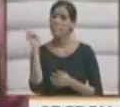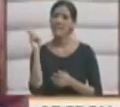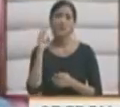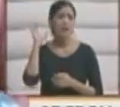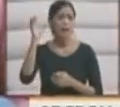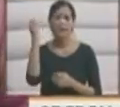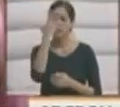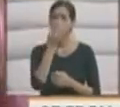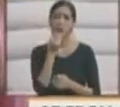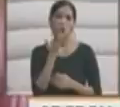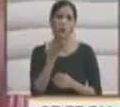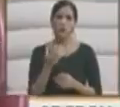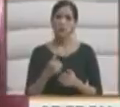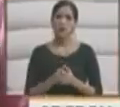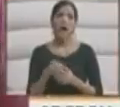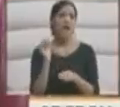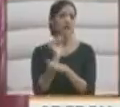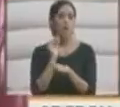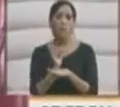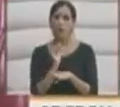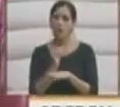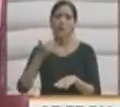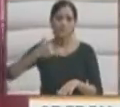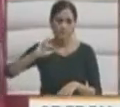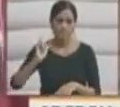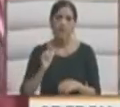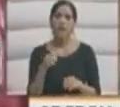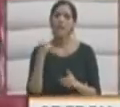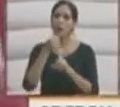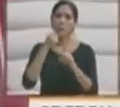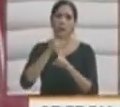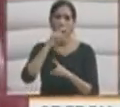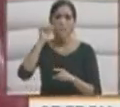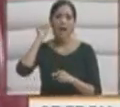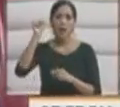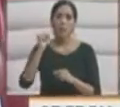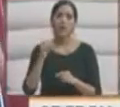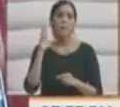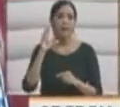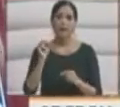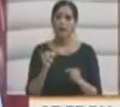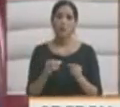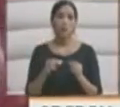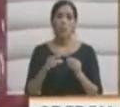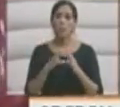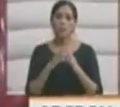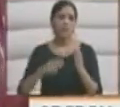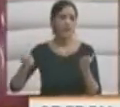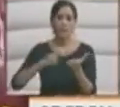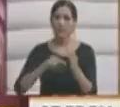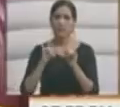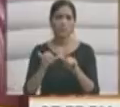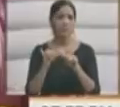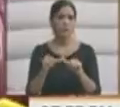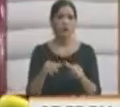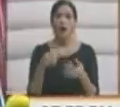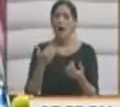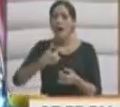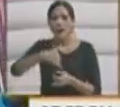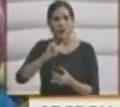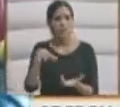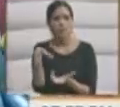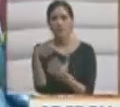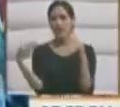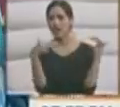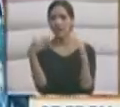que tenemos. Y hay que cuidarla y hay que luchar con Maduro para que no pase más lo mismo. Porque aquí hay mucha guerra